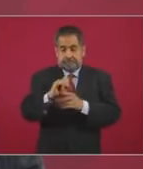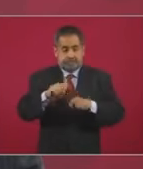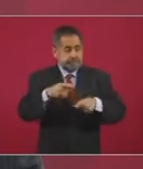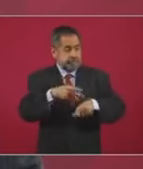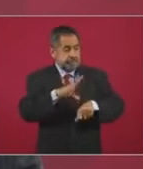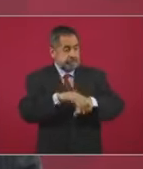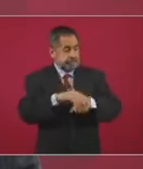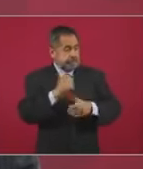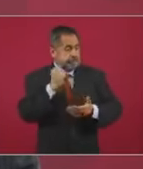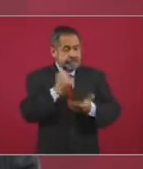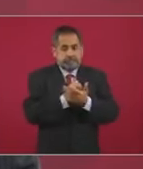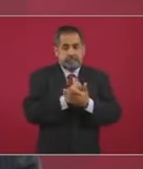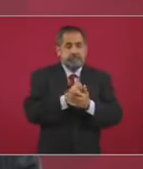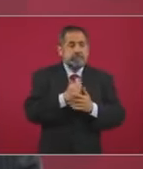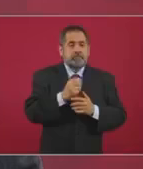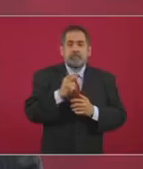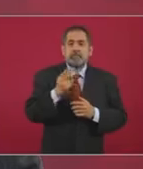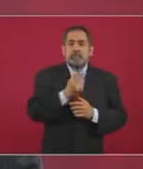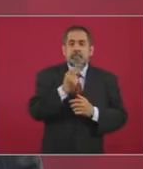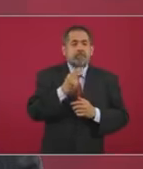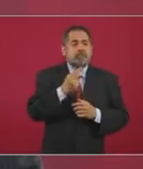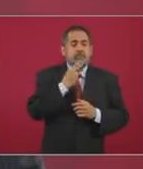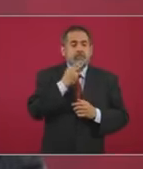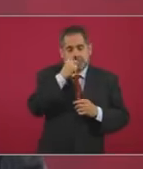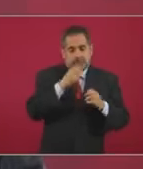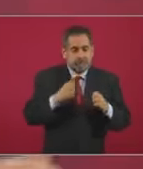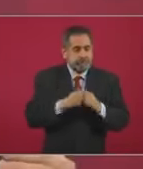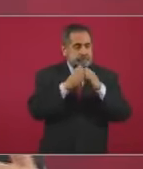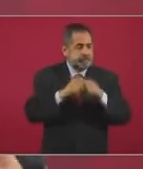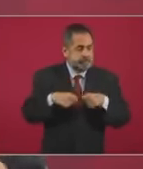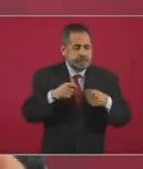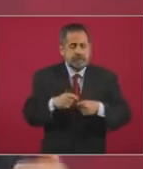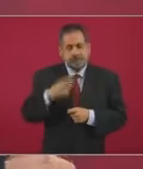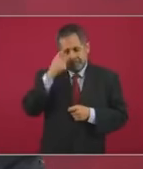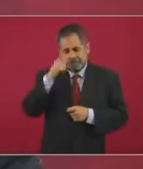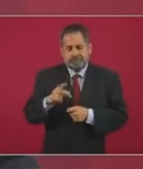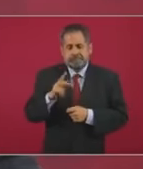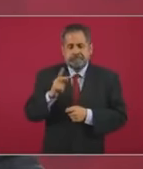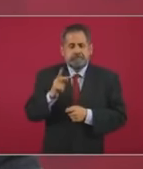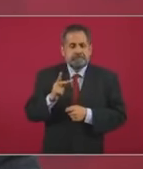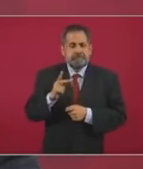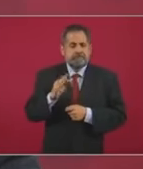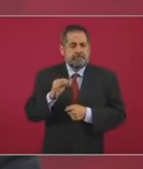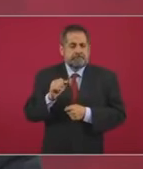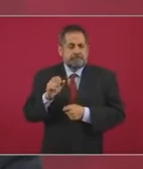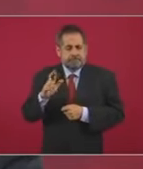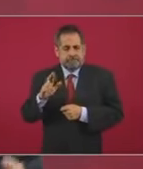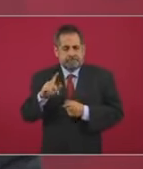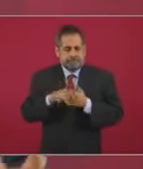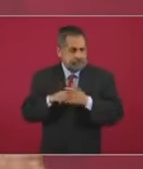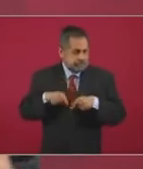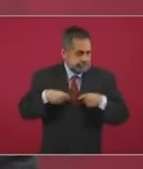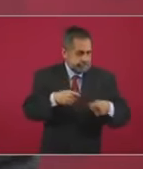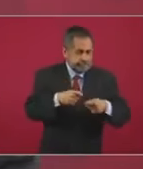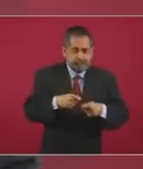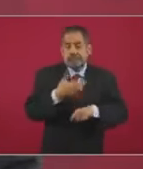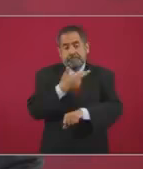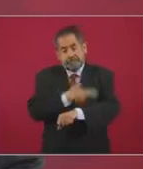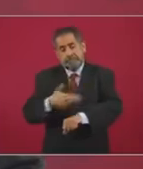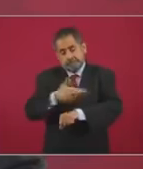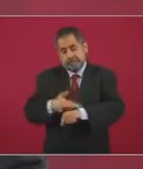autorización de uso en emergencia a la vacuna de Pfizer, se inicia ya también todo el proceso regulatorio de